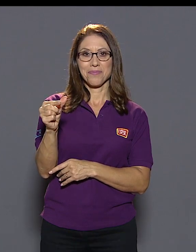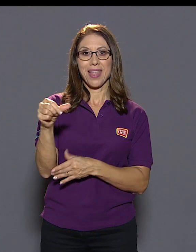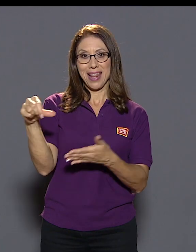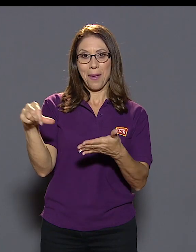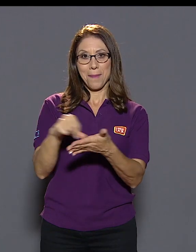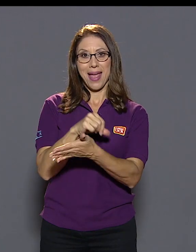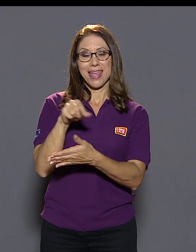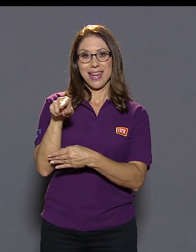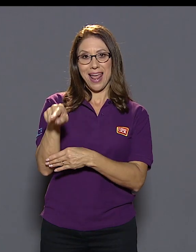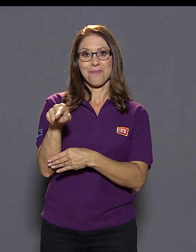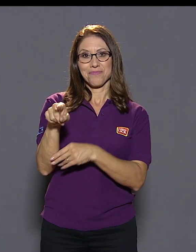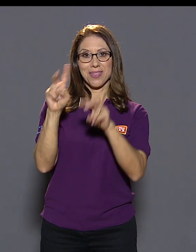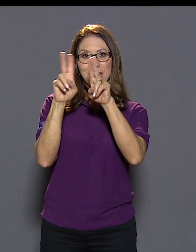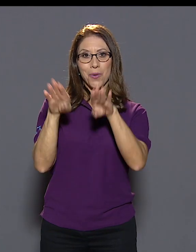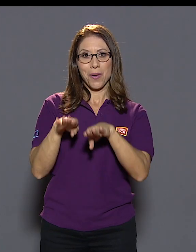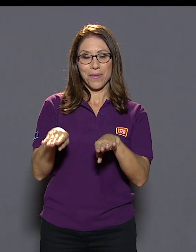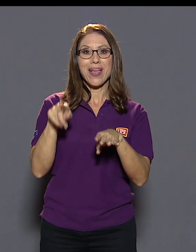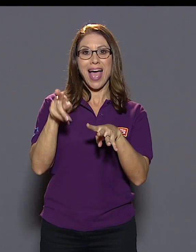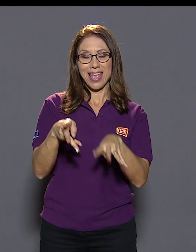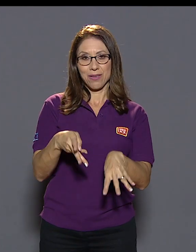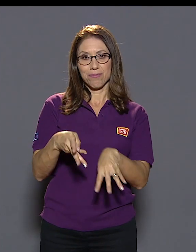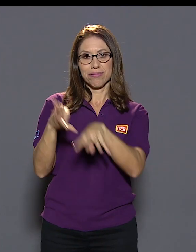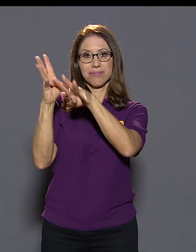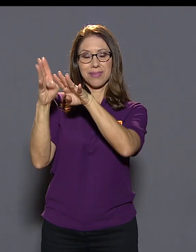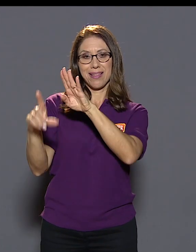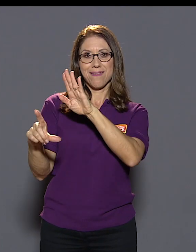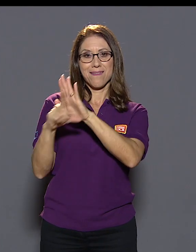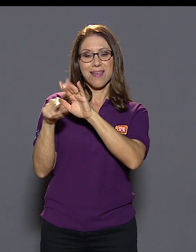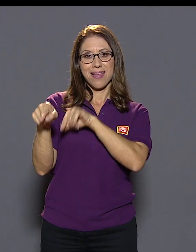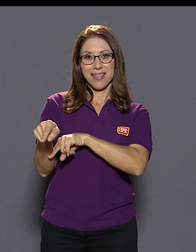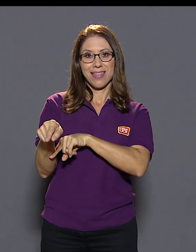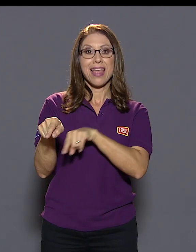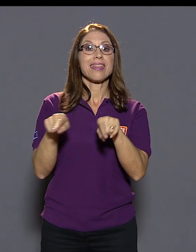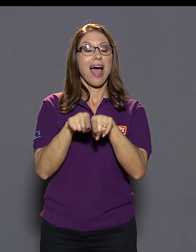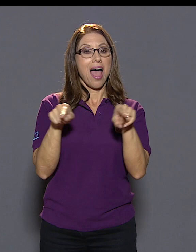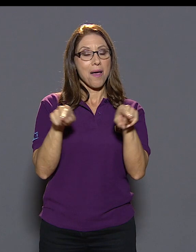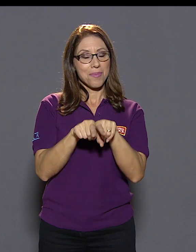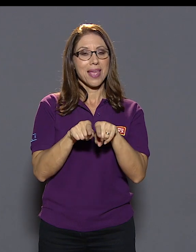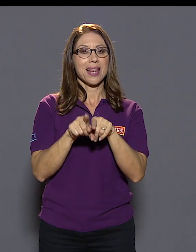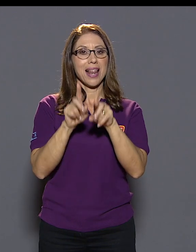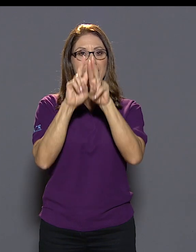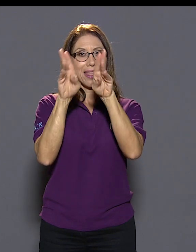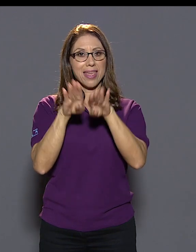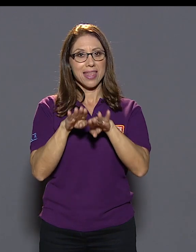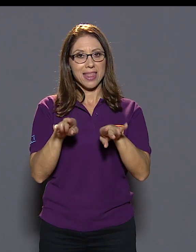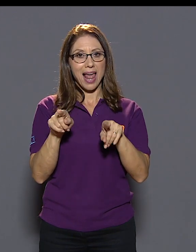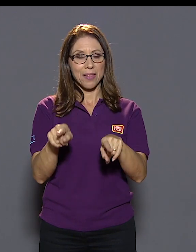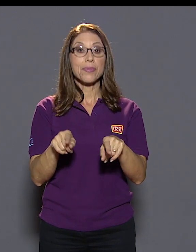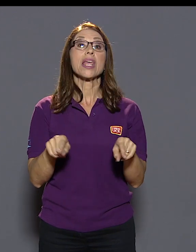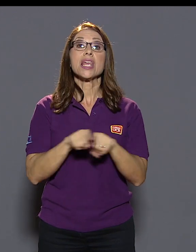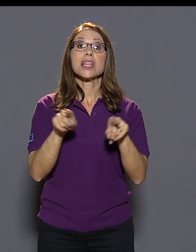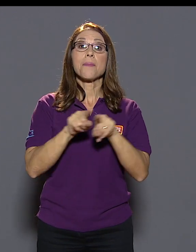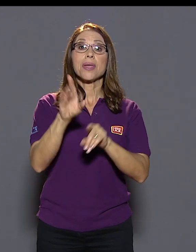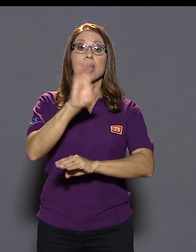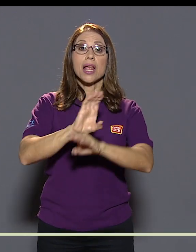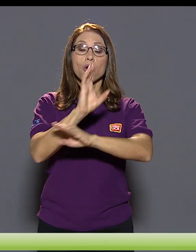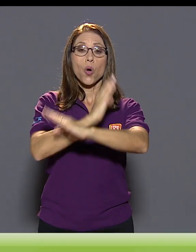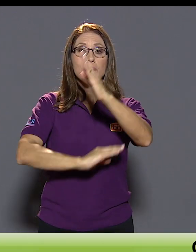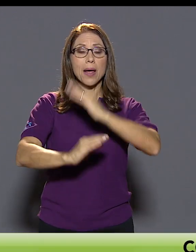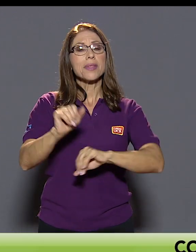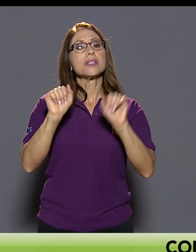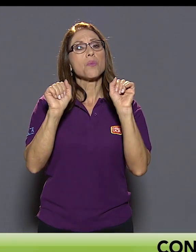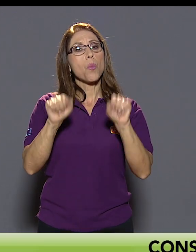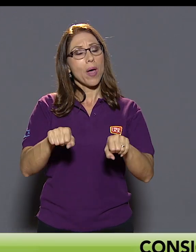costarica.unfpa.org. En la página de ellos está colgada la versión también en digital. Y también en el CONAPDIS